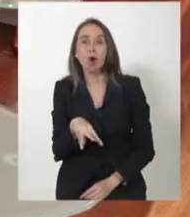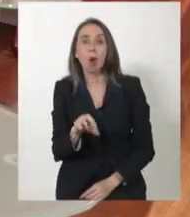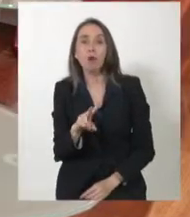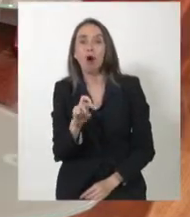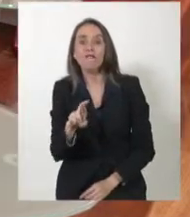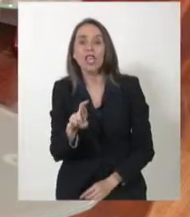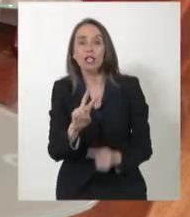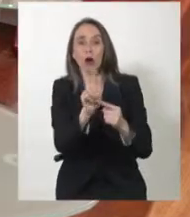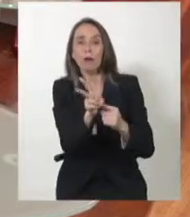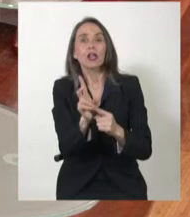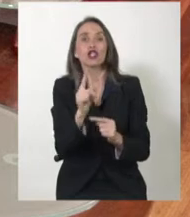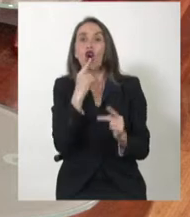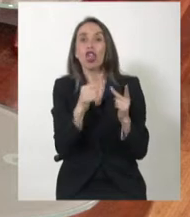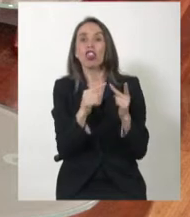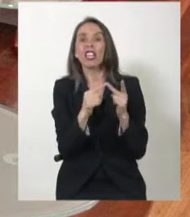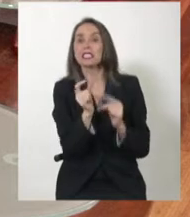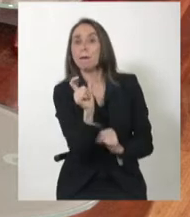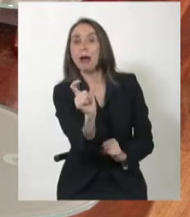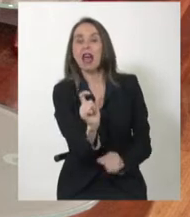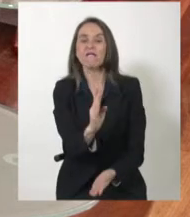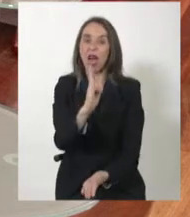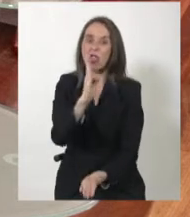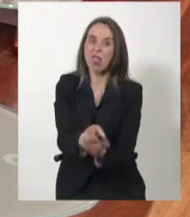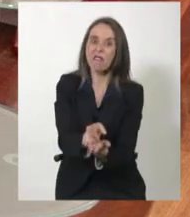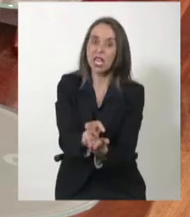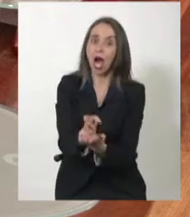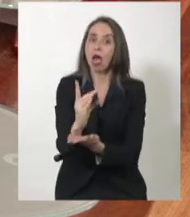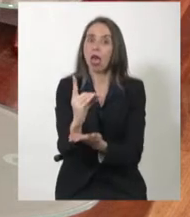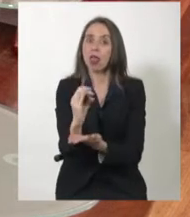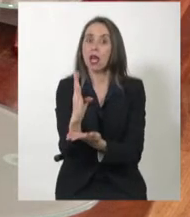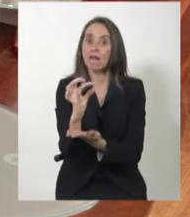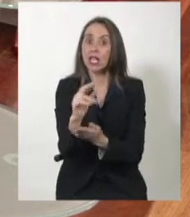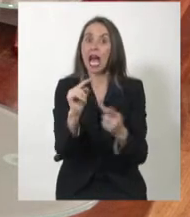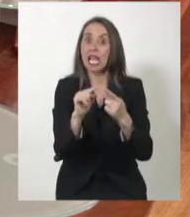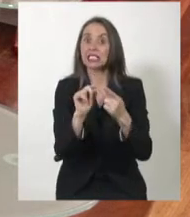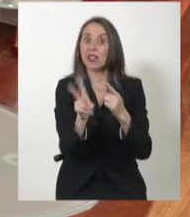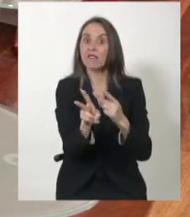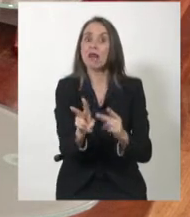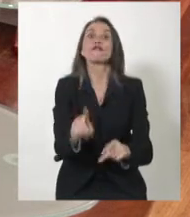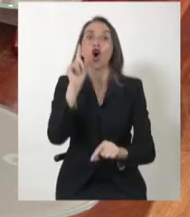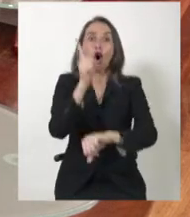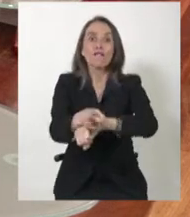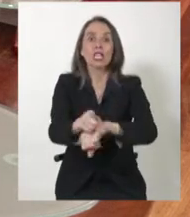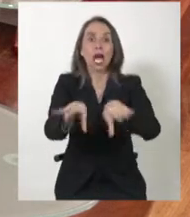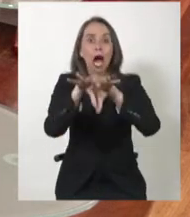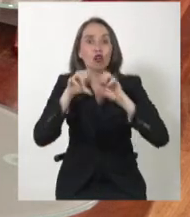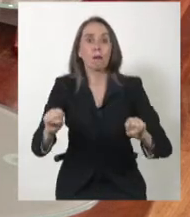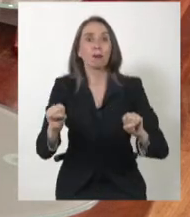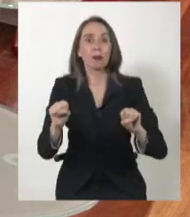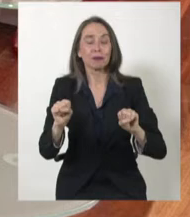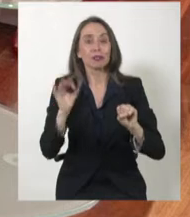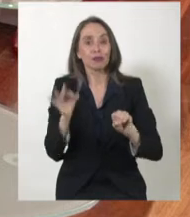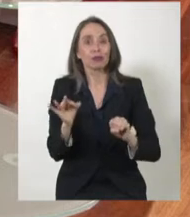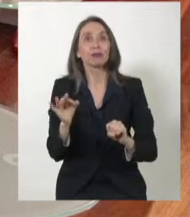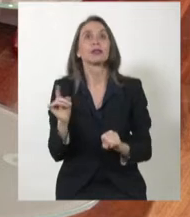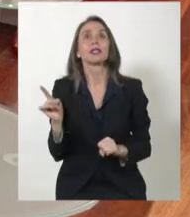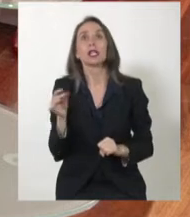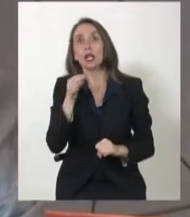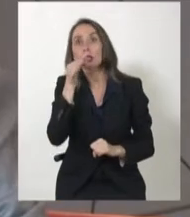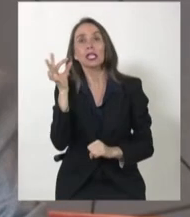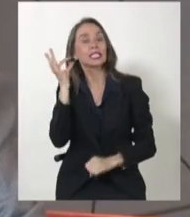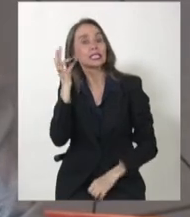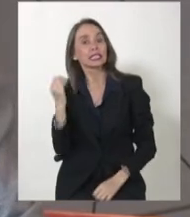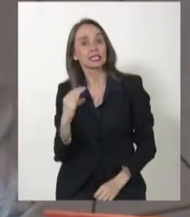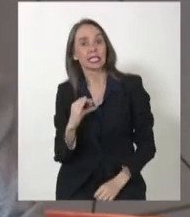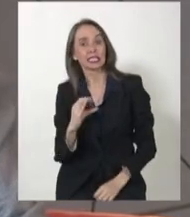no es deberá. Ahí es distinto el verbo, ¿no? Es fórmulas compromisorias. Pero lo otro, siguiendo lo que dice Cecilia,